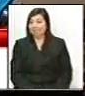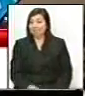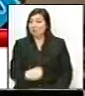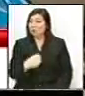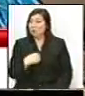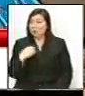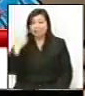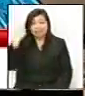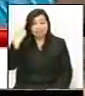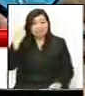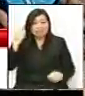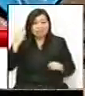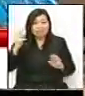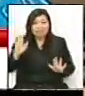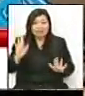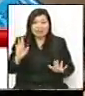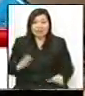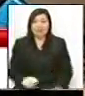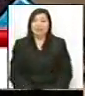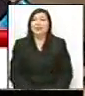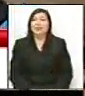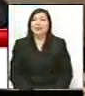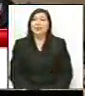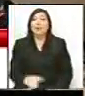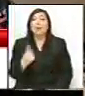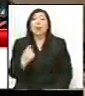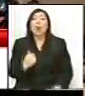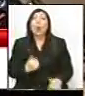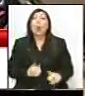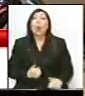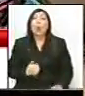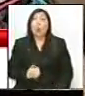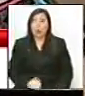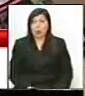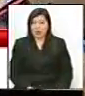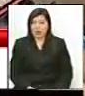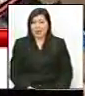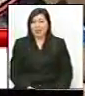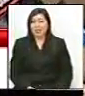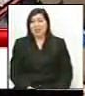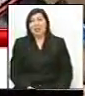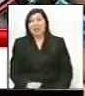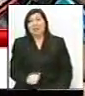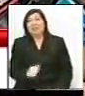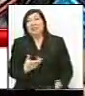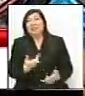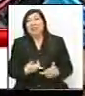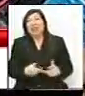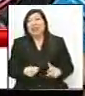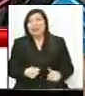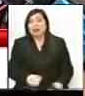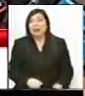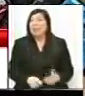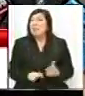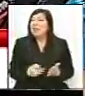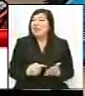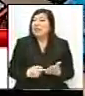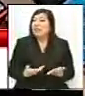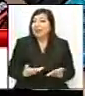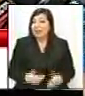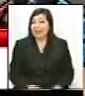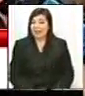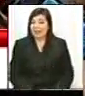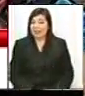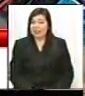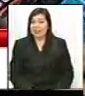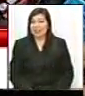de reflexionar, de pensar cuál es la decisión que se tomó, por qué se tomó esta decisión, en base a qué se tomó esta